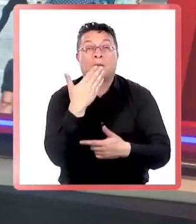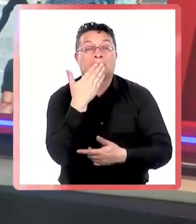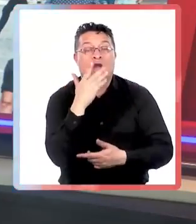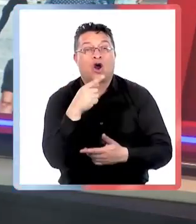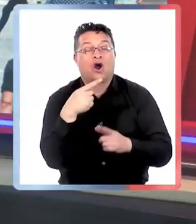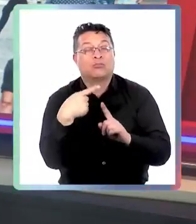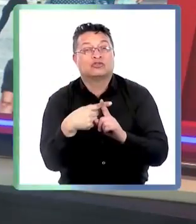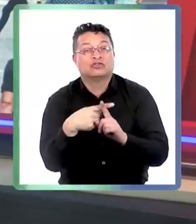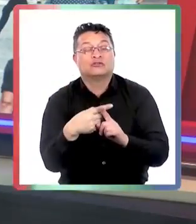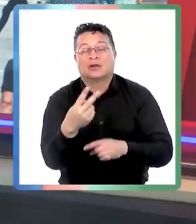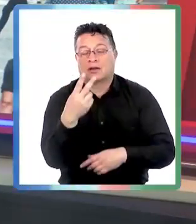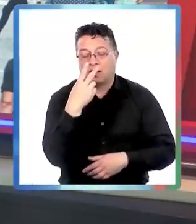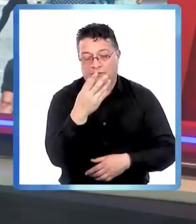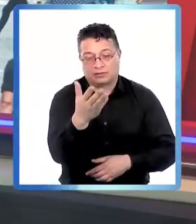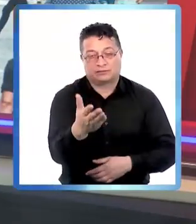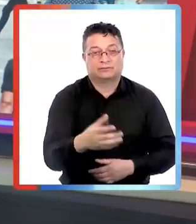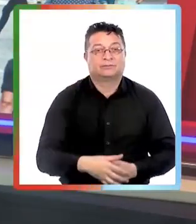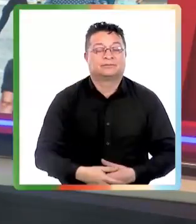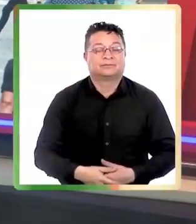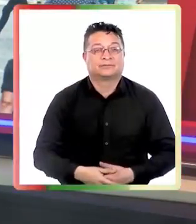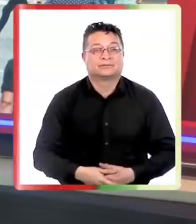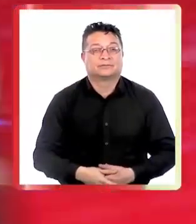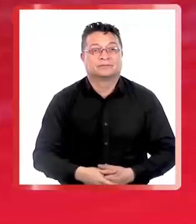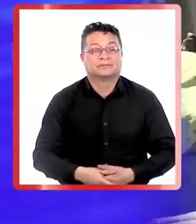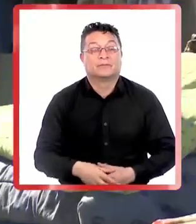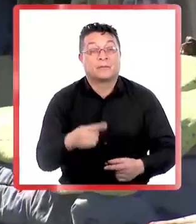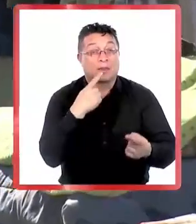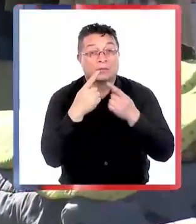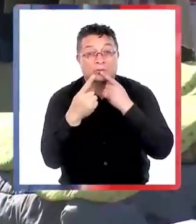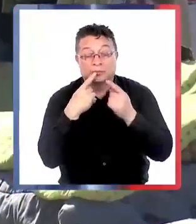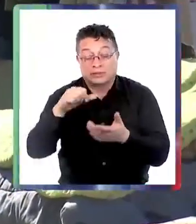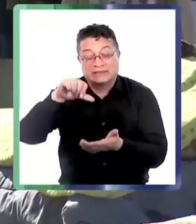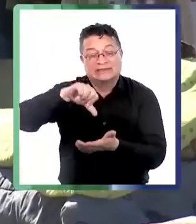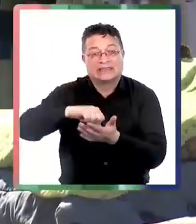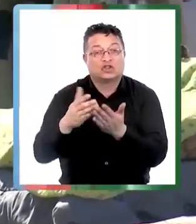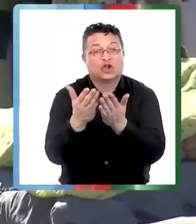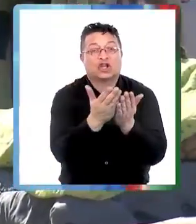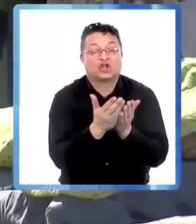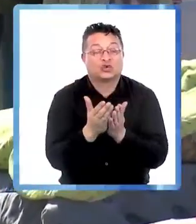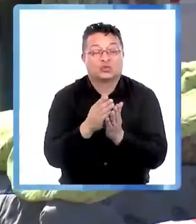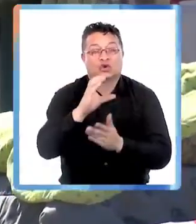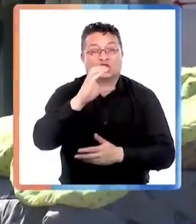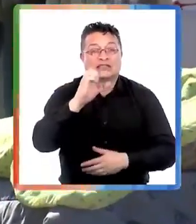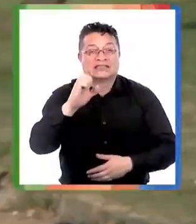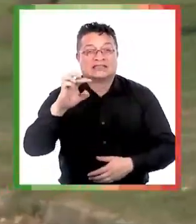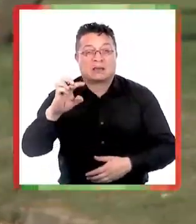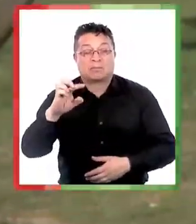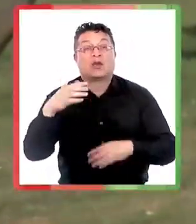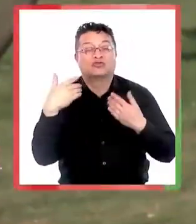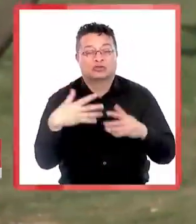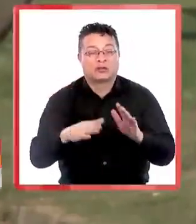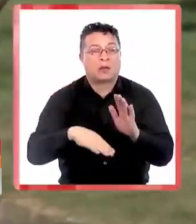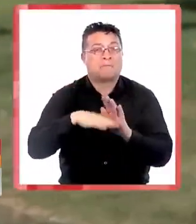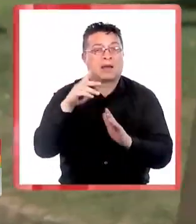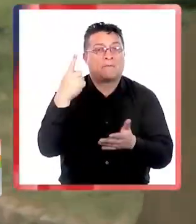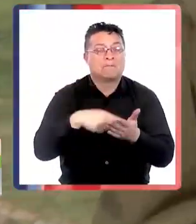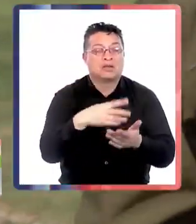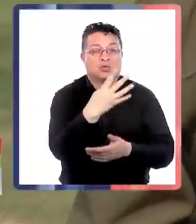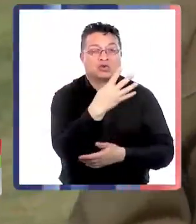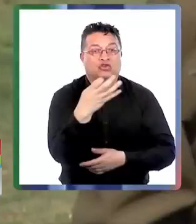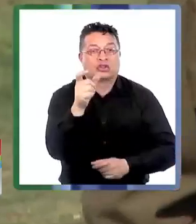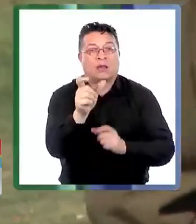personajes políticos mejor evaluados? Francisco Arriagada nos cuenta. La encuesta del Centro de Estudios Públicos, CEP, se